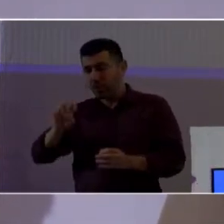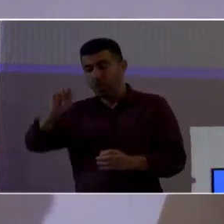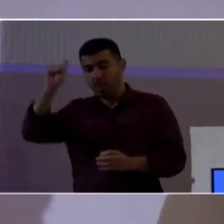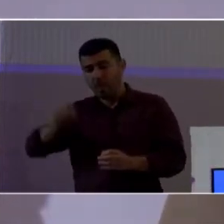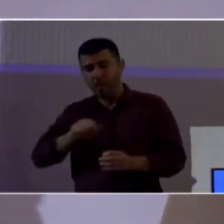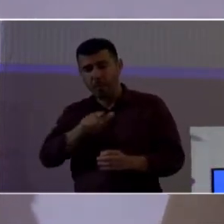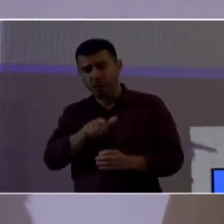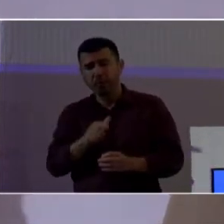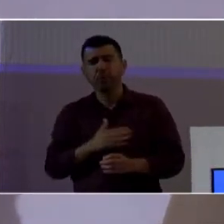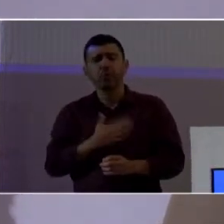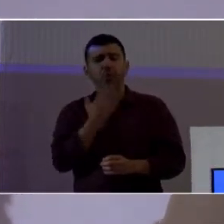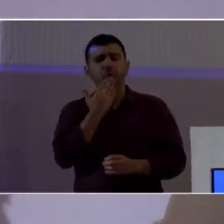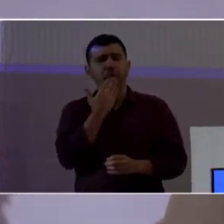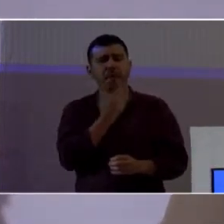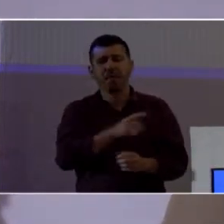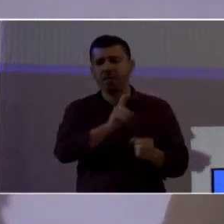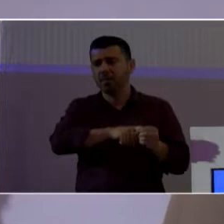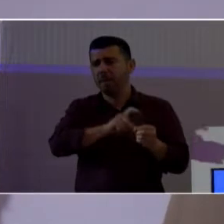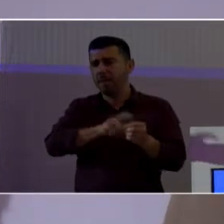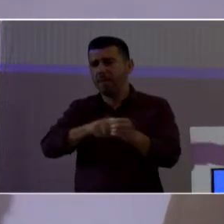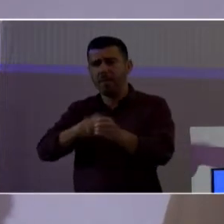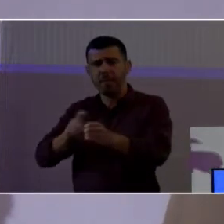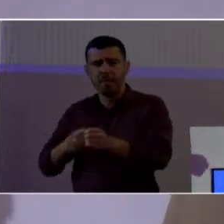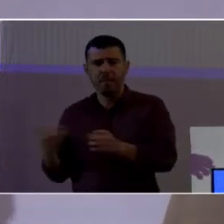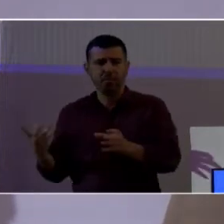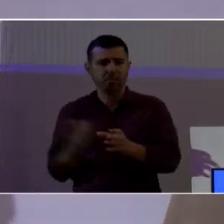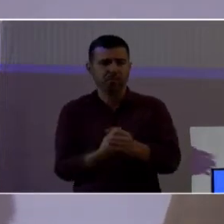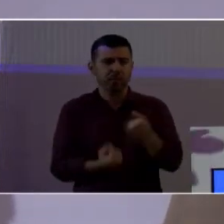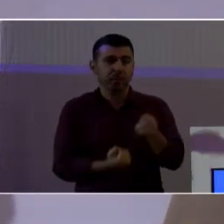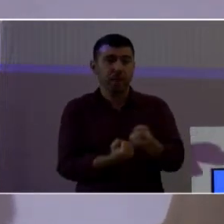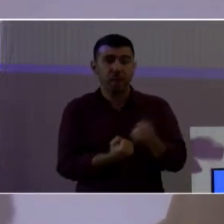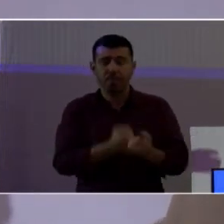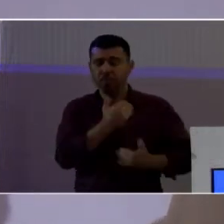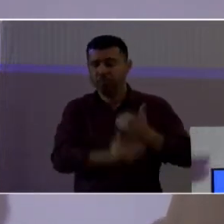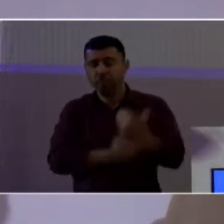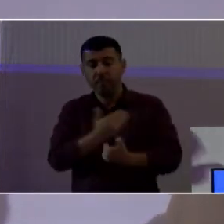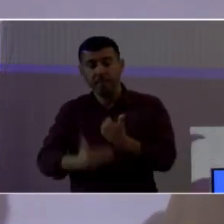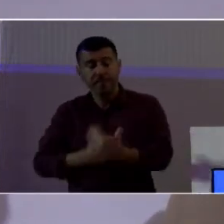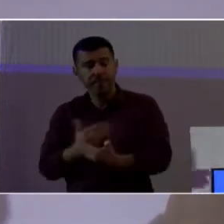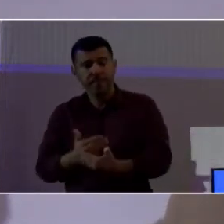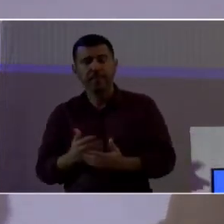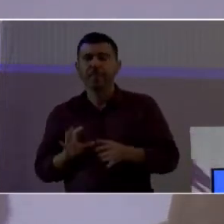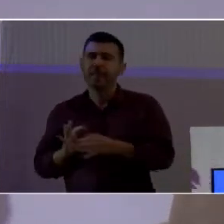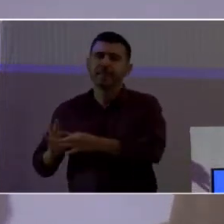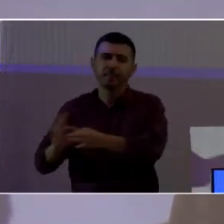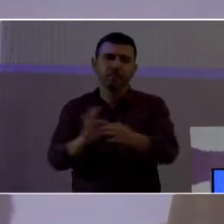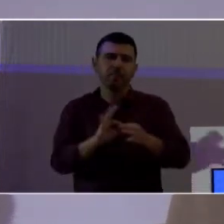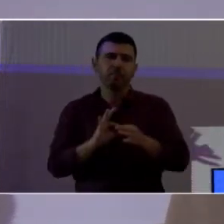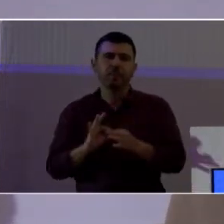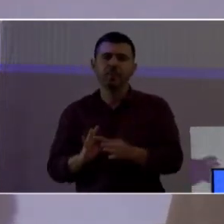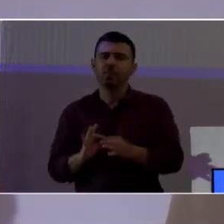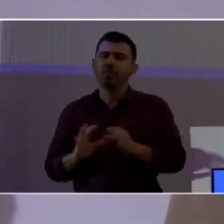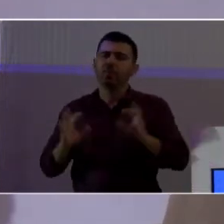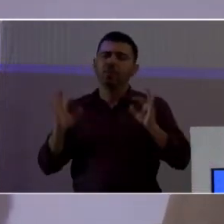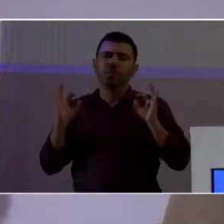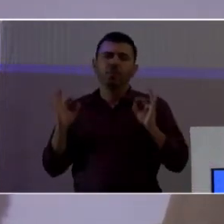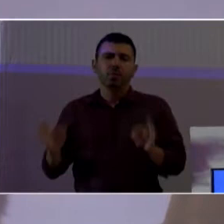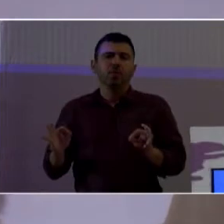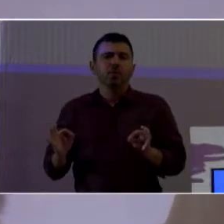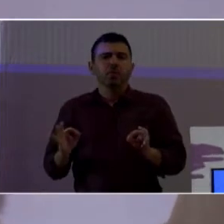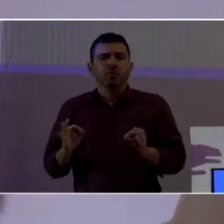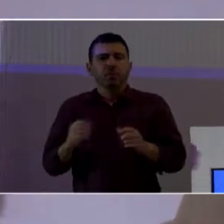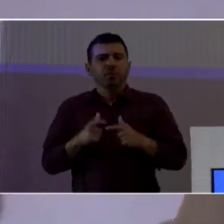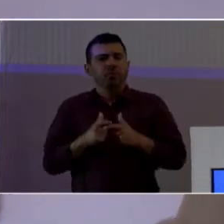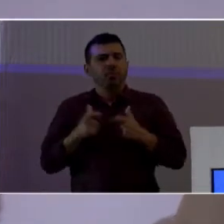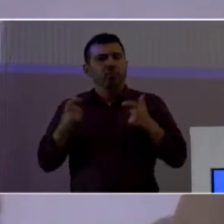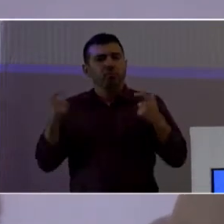de beneficiarios de reintegración que se encuentran apalancando con una de satisfacción muy grande de lo que han hecho en el marco de